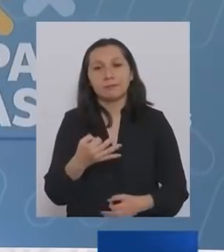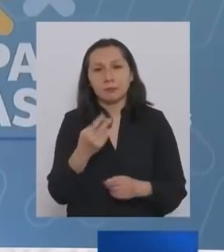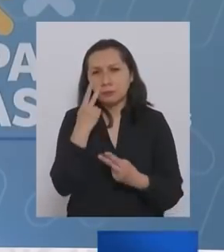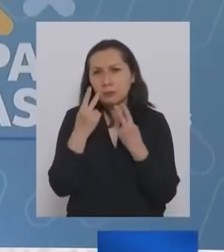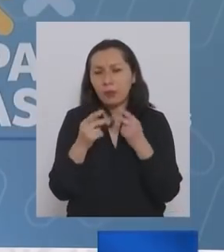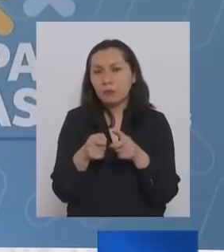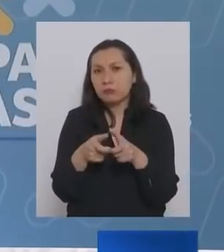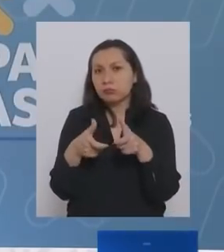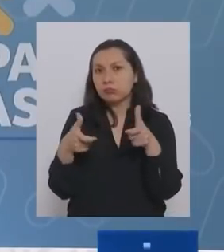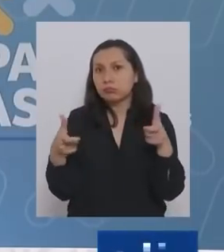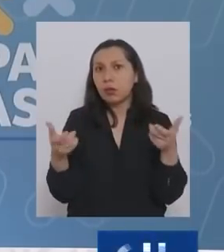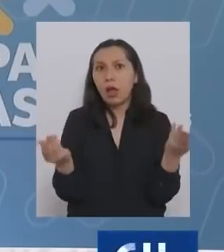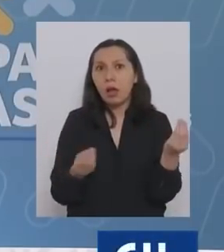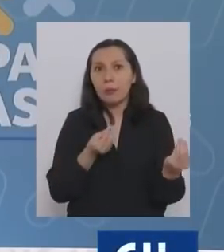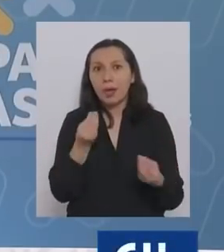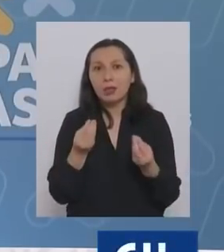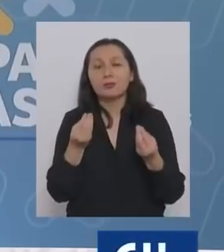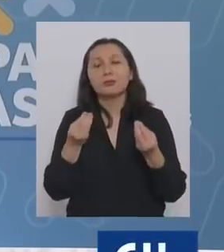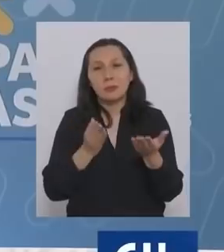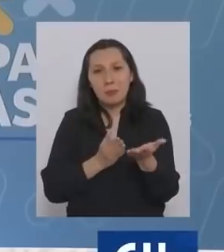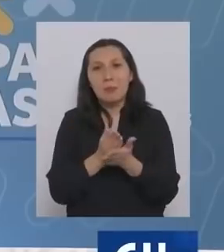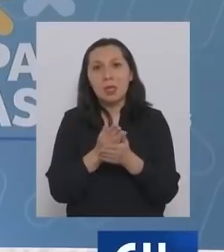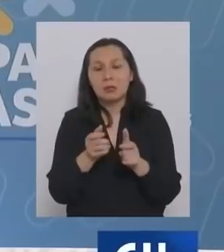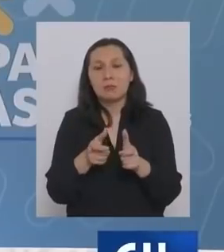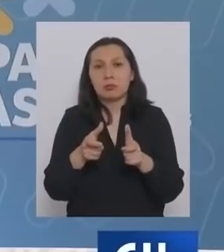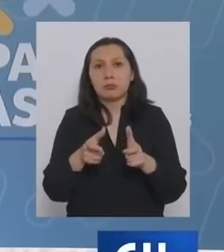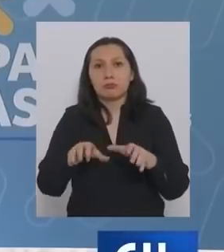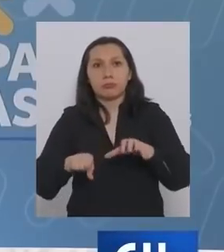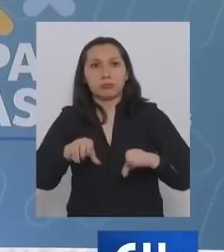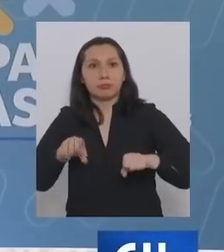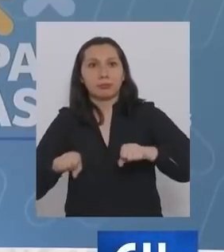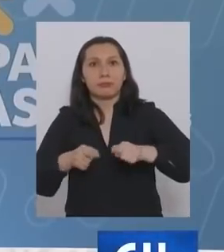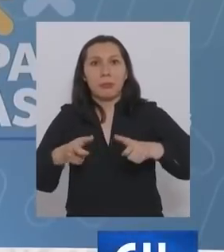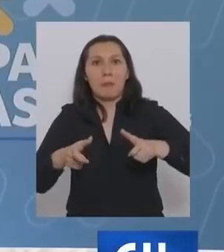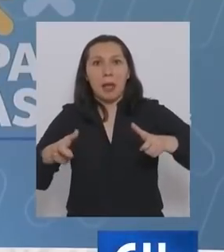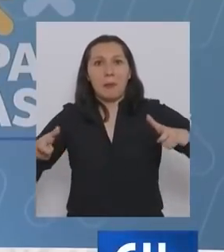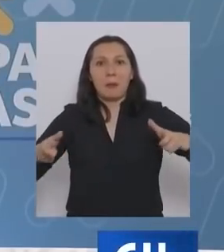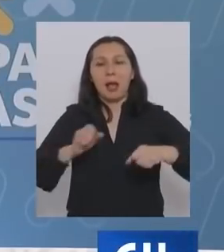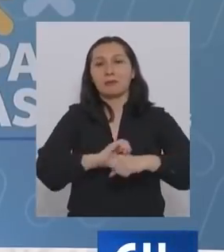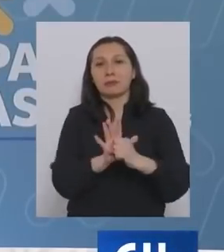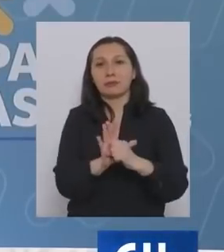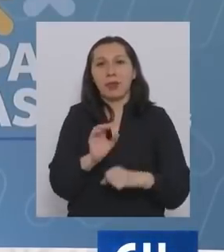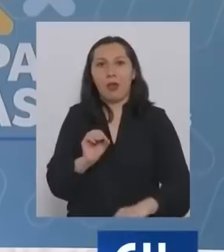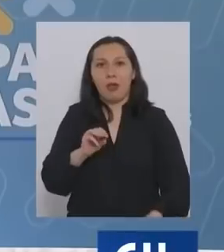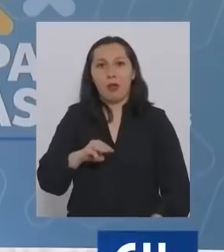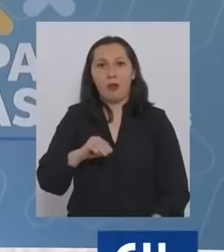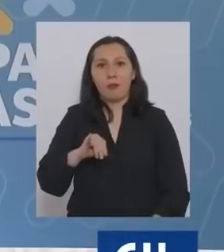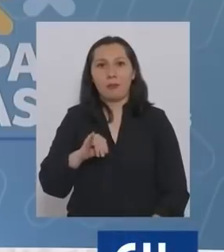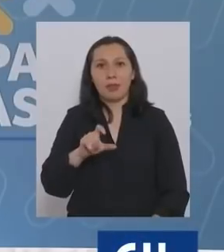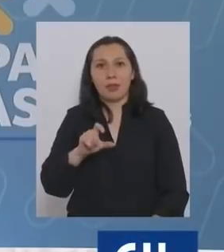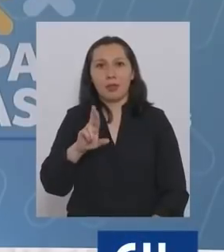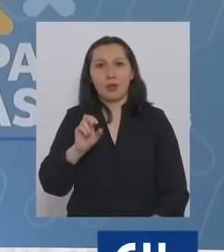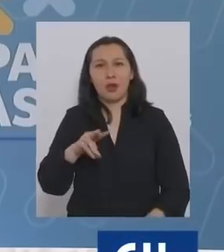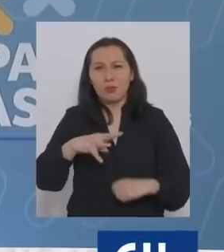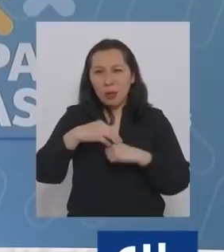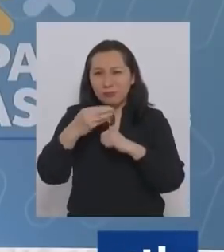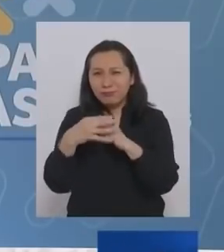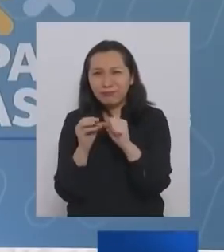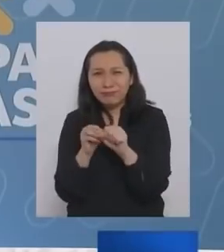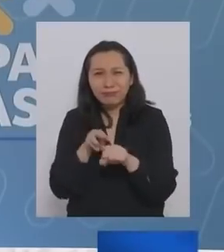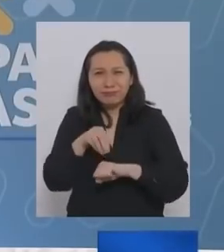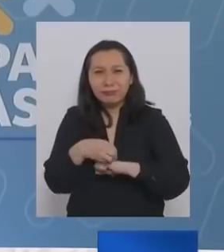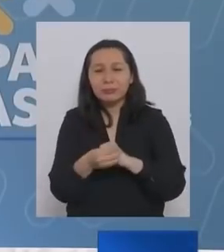Efectivamente, ya está tomando un espacio muy especial esta variante Omicron, que una